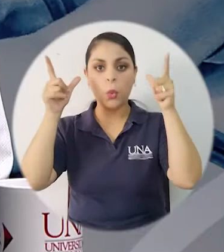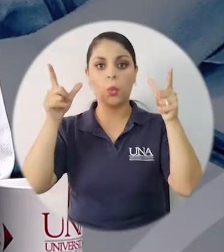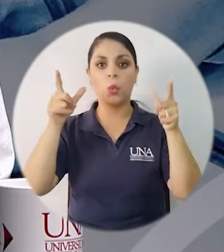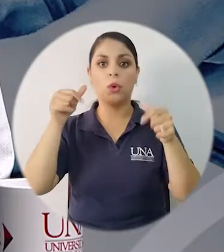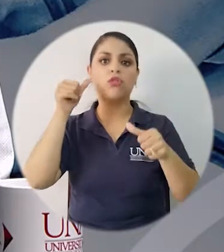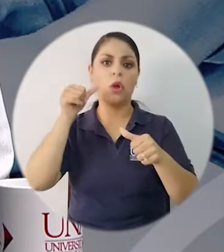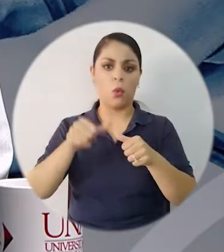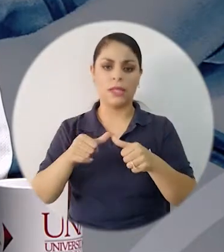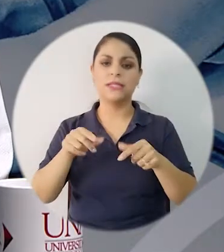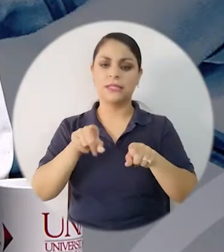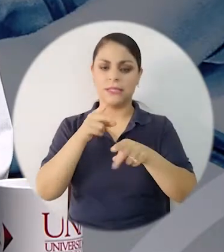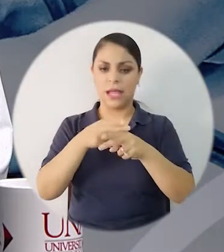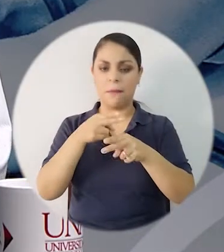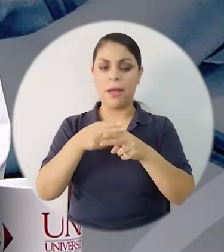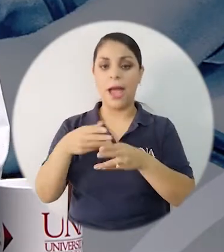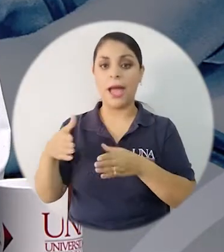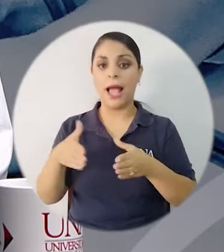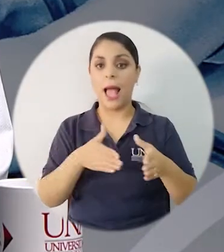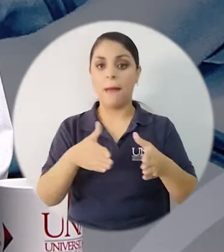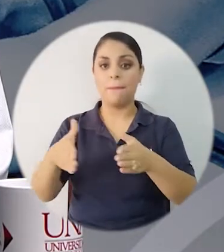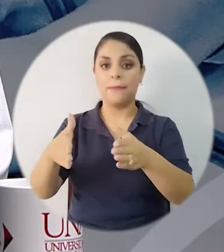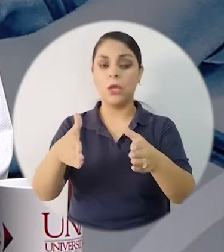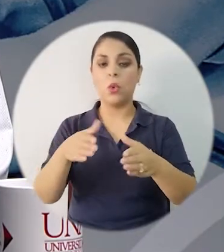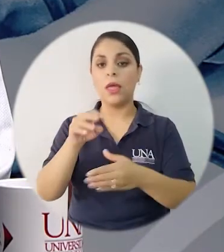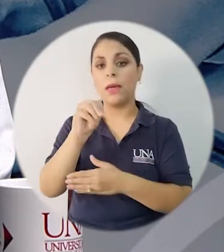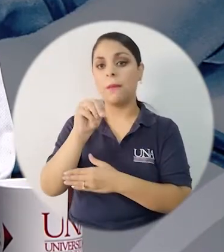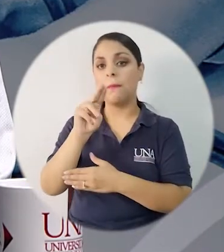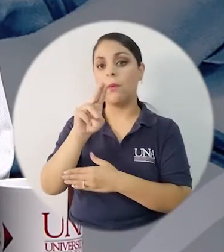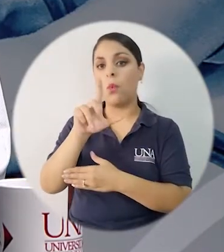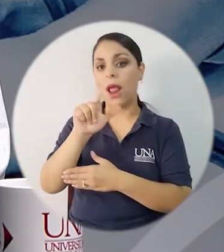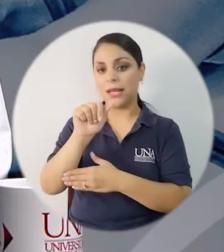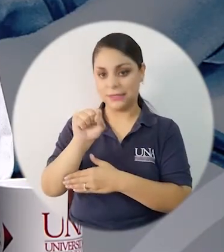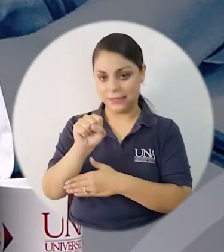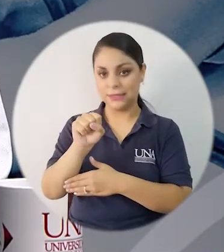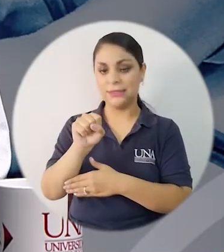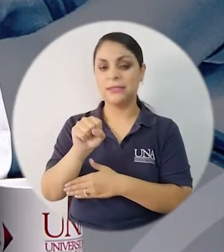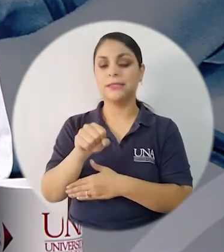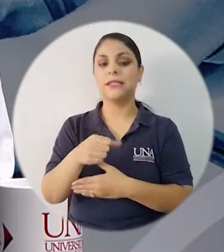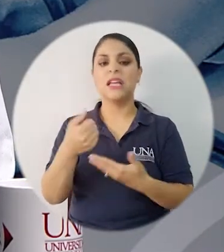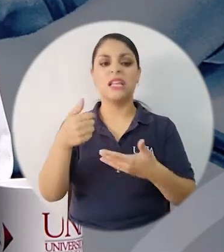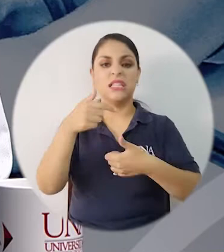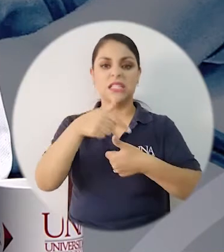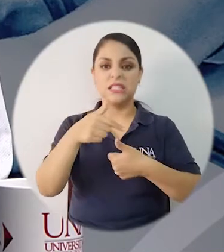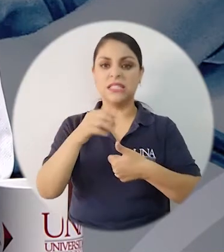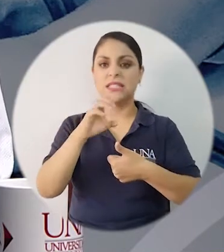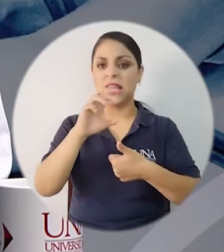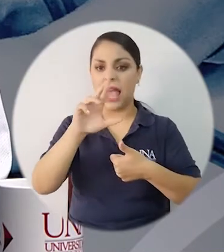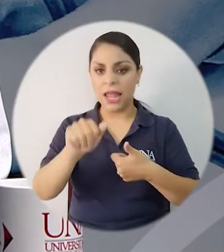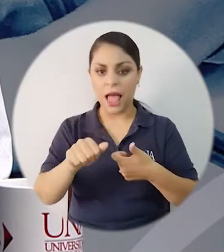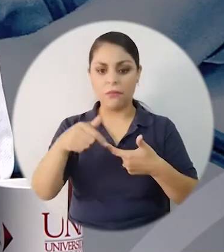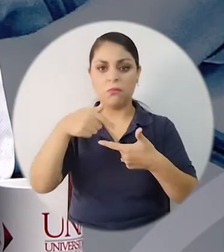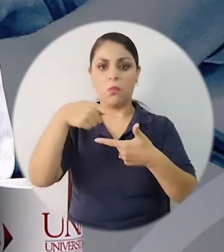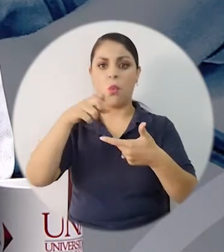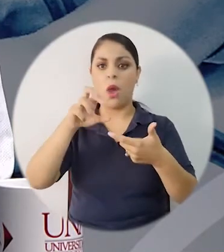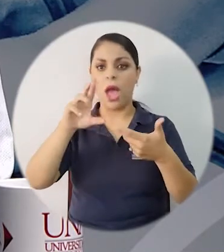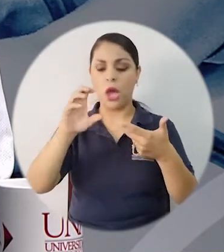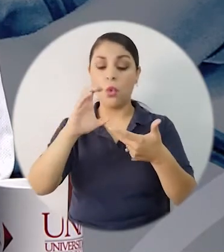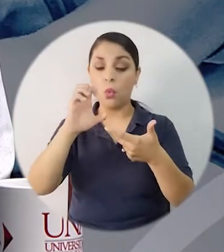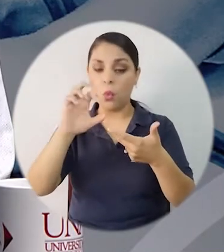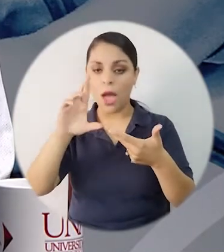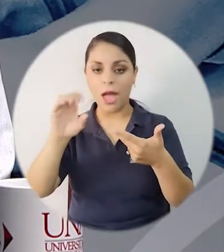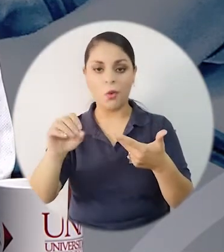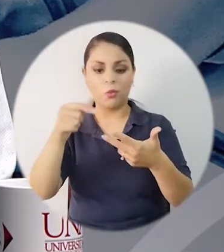¿verdad? Recuerde que estaba el camino de mulas, ¿verdad? Eso se llevaba, había cebo, había cera, cuero,